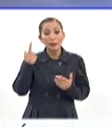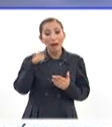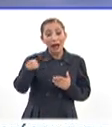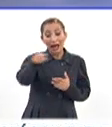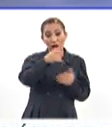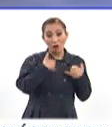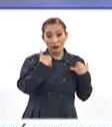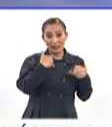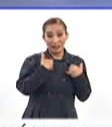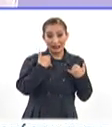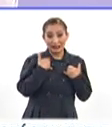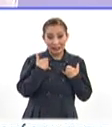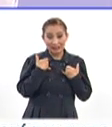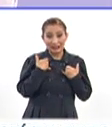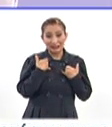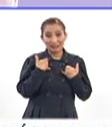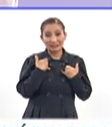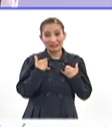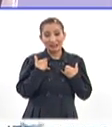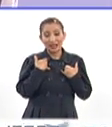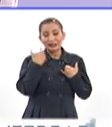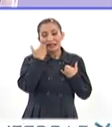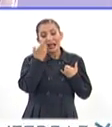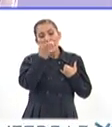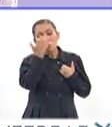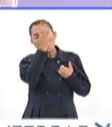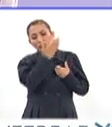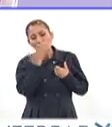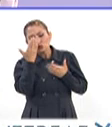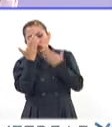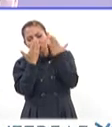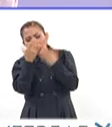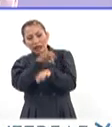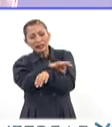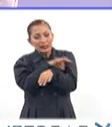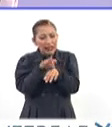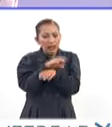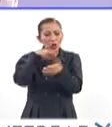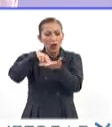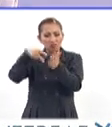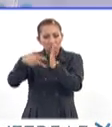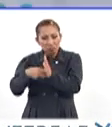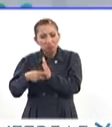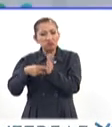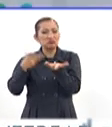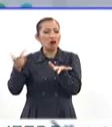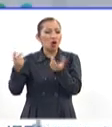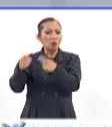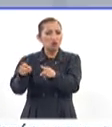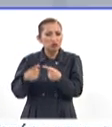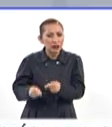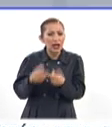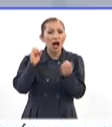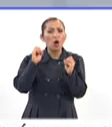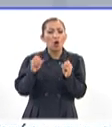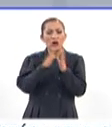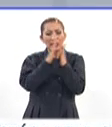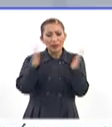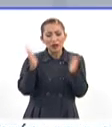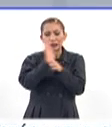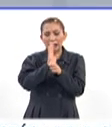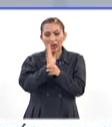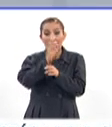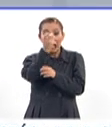los jóvenes que están buscando estudiar diseño, sobre arquitectura, la industria musical, la industria editorial, el